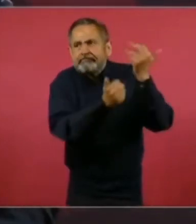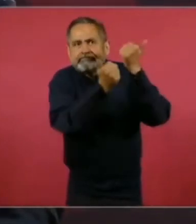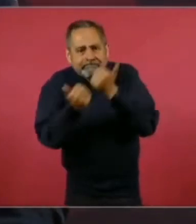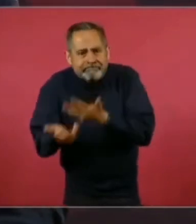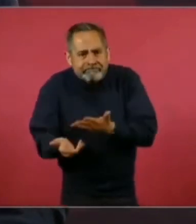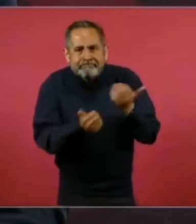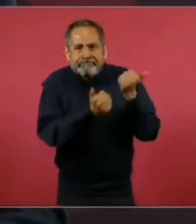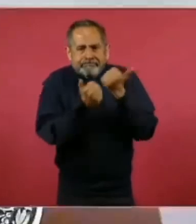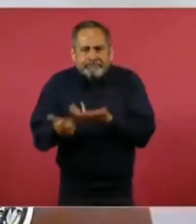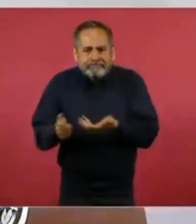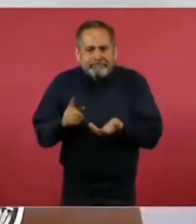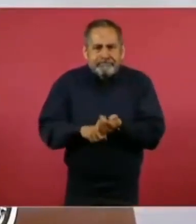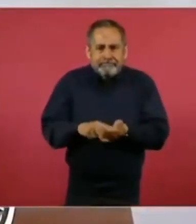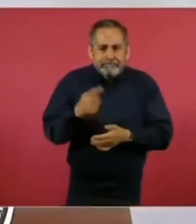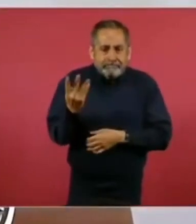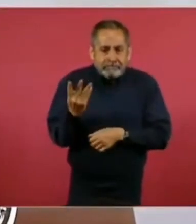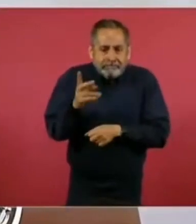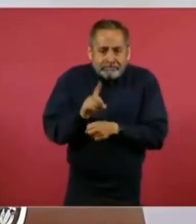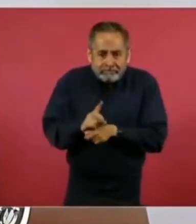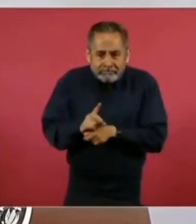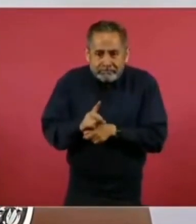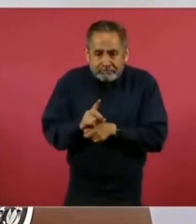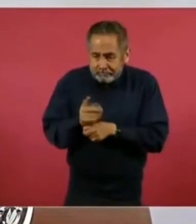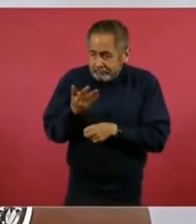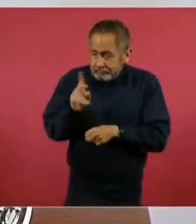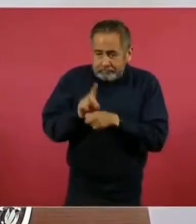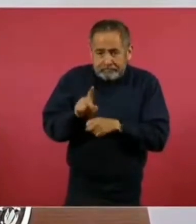gasolinas para 4 días.